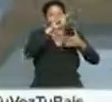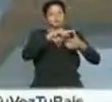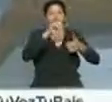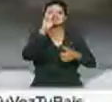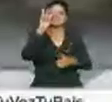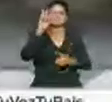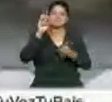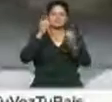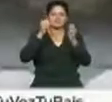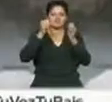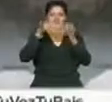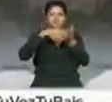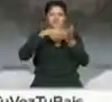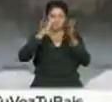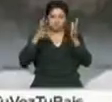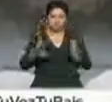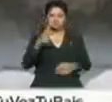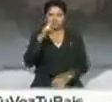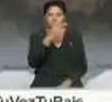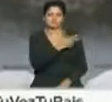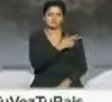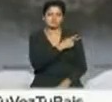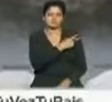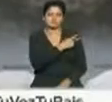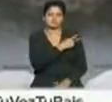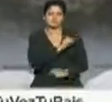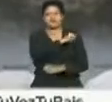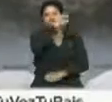2 docentes. El proyecto básicamente son